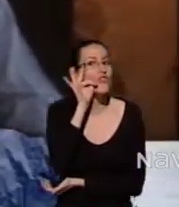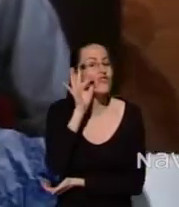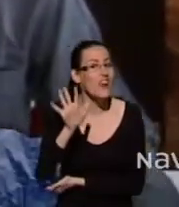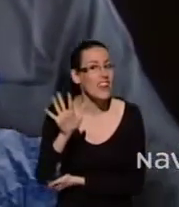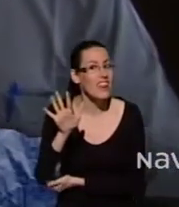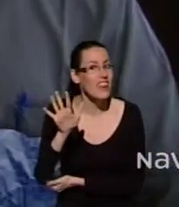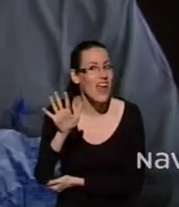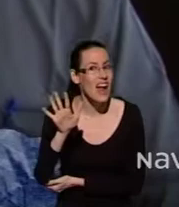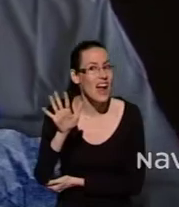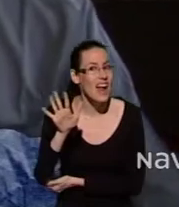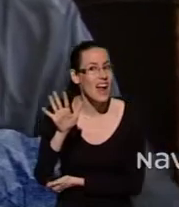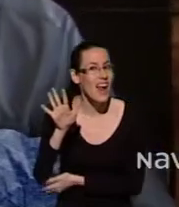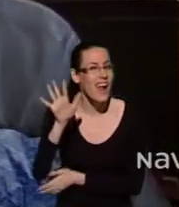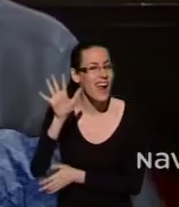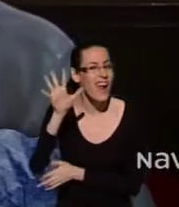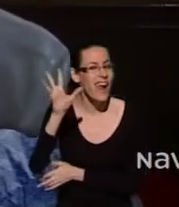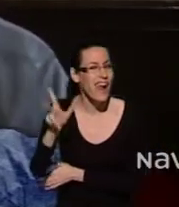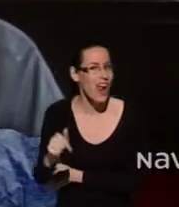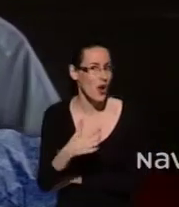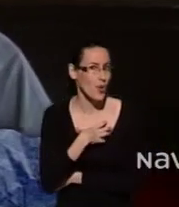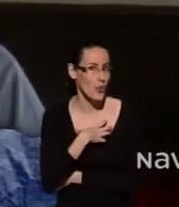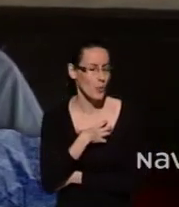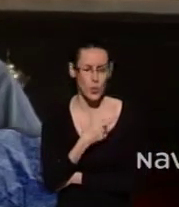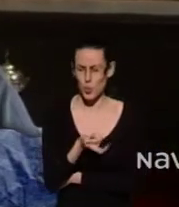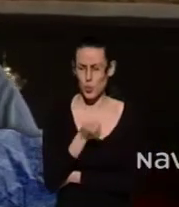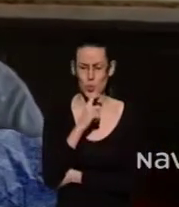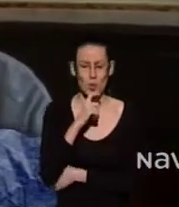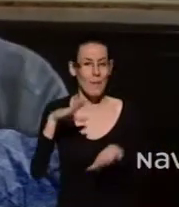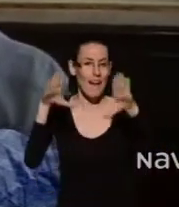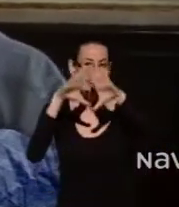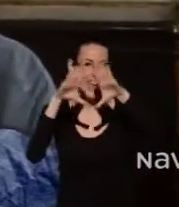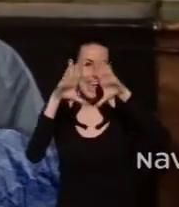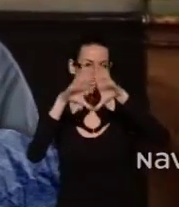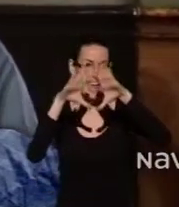en el que, según la tradición, pues se escondió para que no acabara en mano de los franceses.